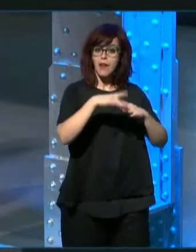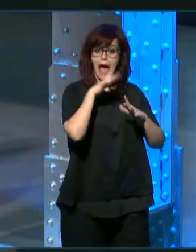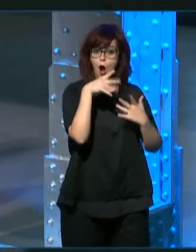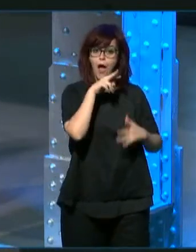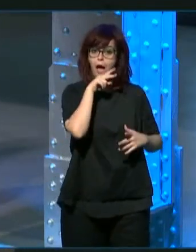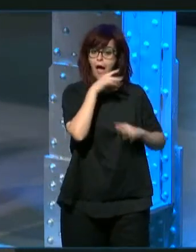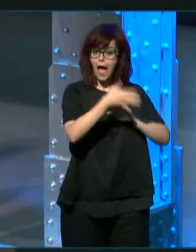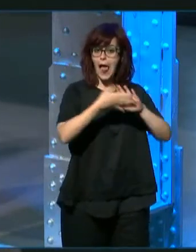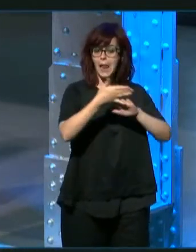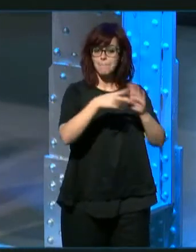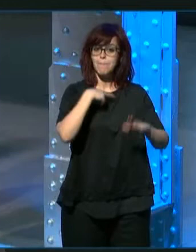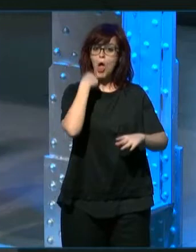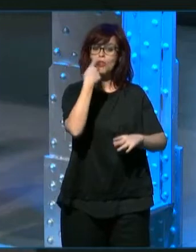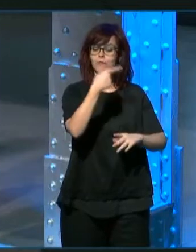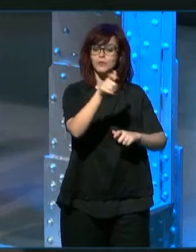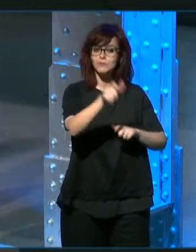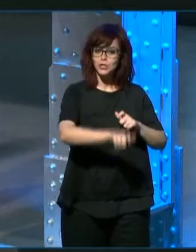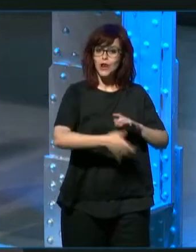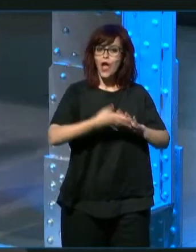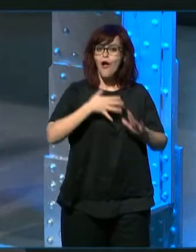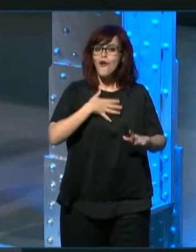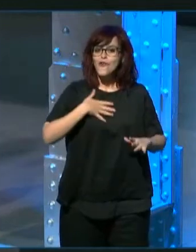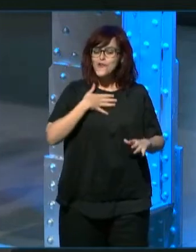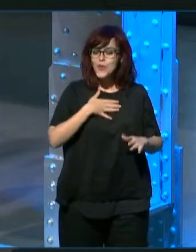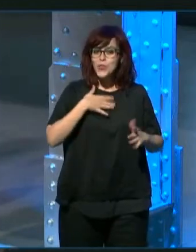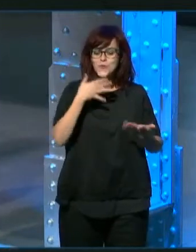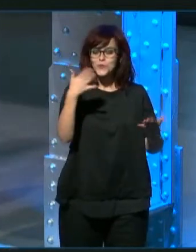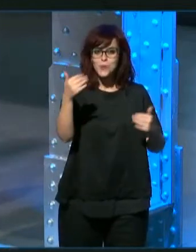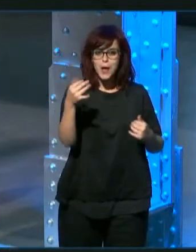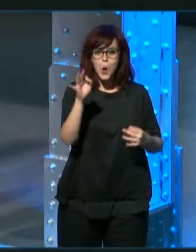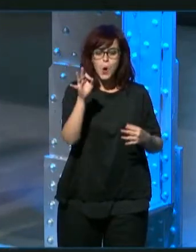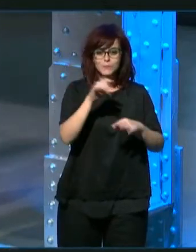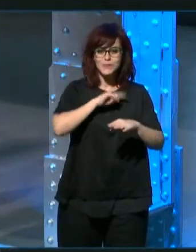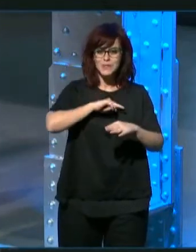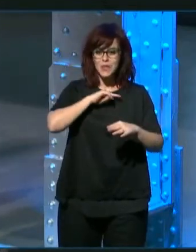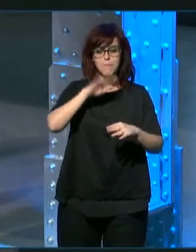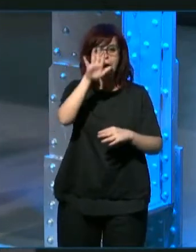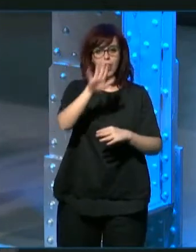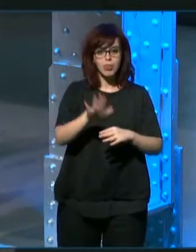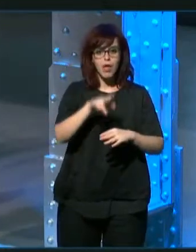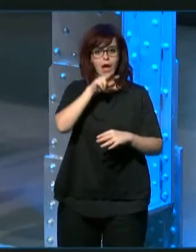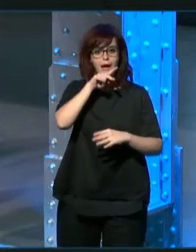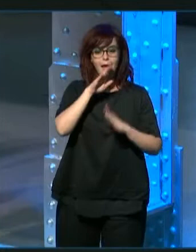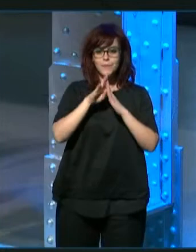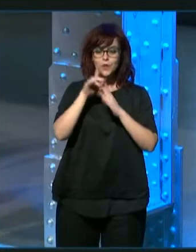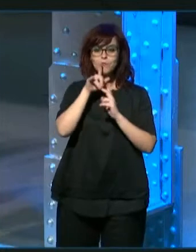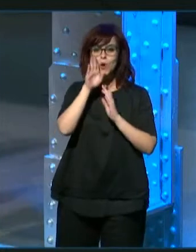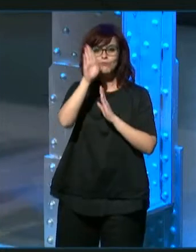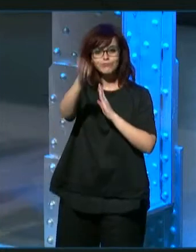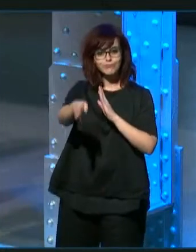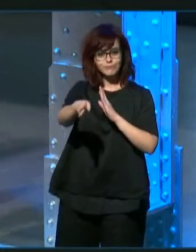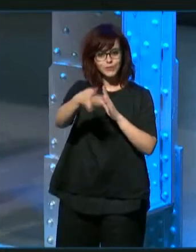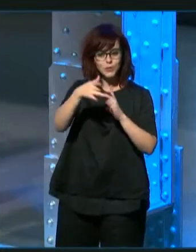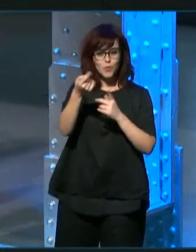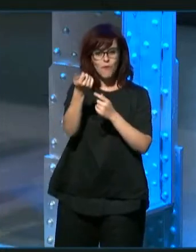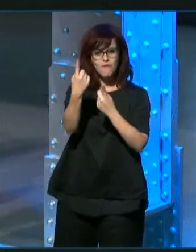esto, de viva voz, ¿no?, con las personas. Algo falla, o bien porque tenemos la sensación de que no nos dirigimos a demasiada gente como querríamos, o